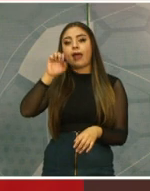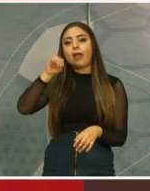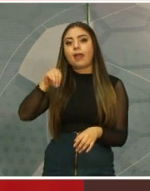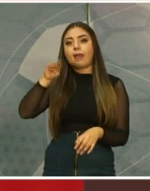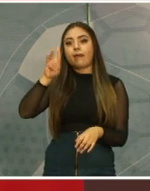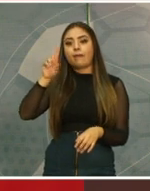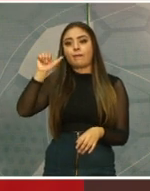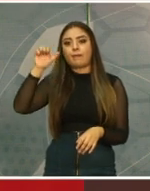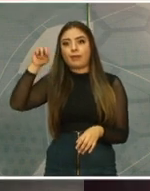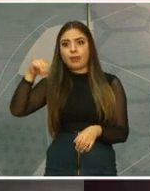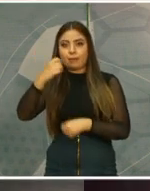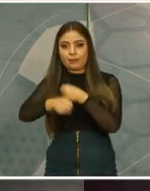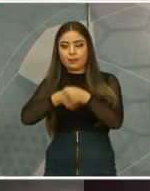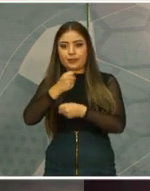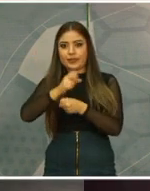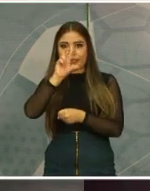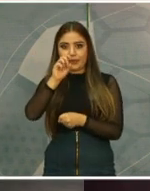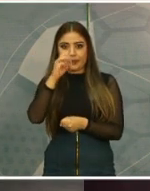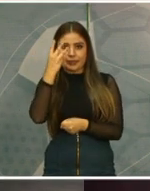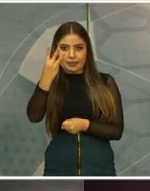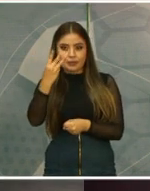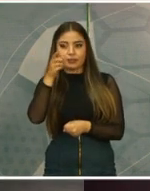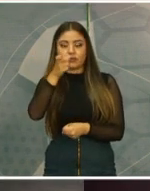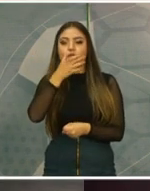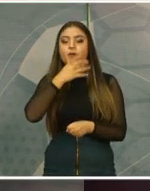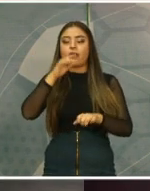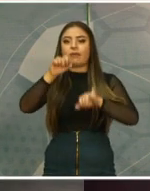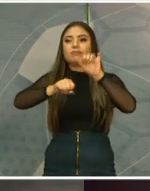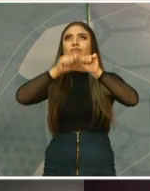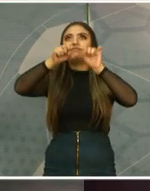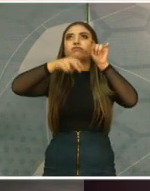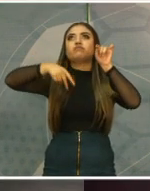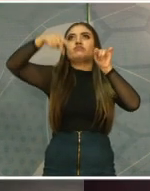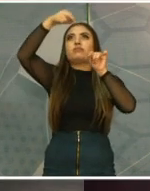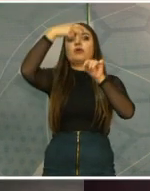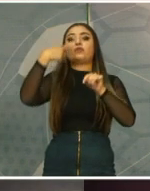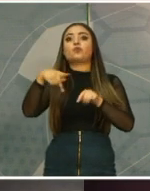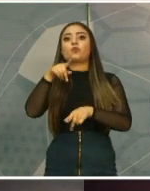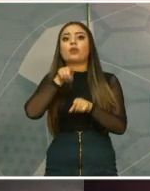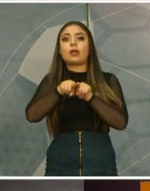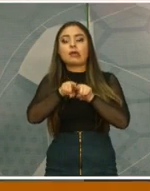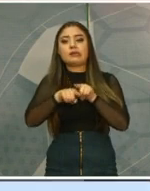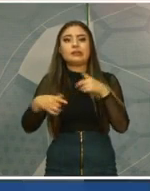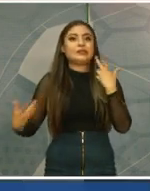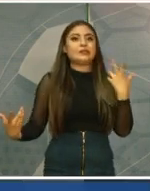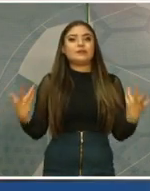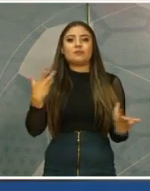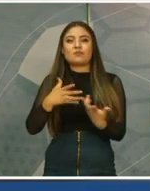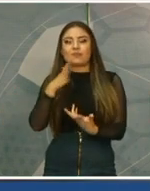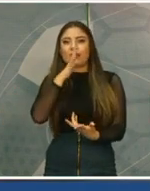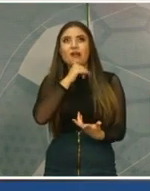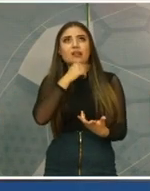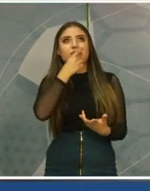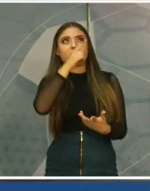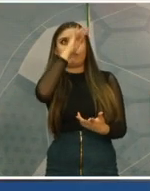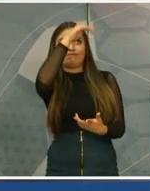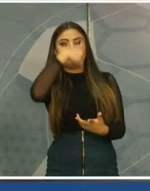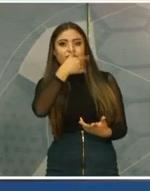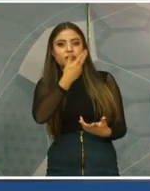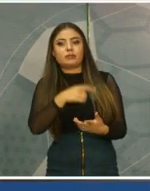anuncio publicitario, por lo que fue su hermano quien, al no poder controlar la situación, llamó al número de